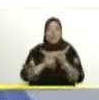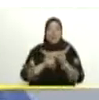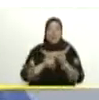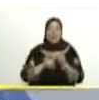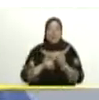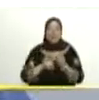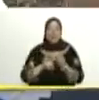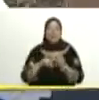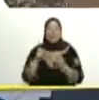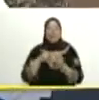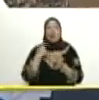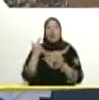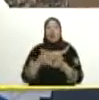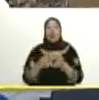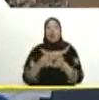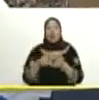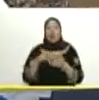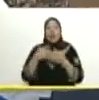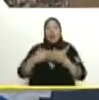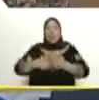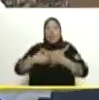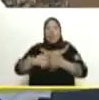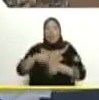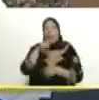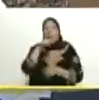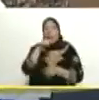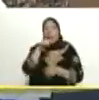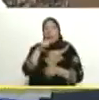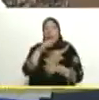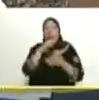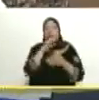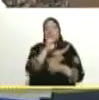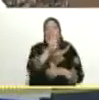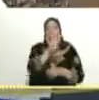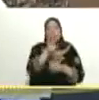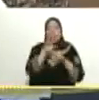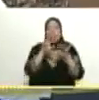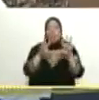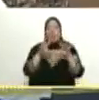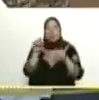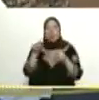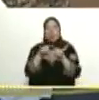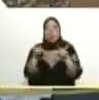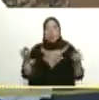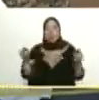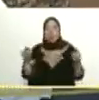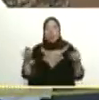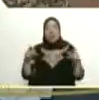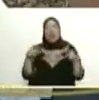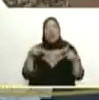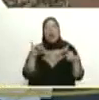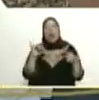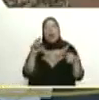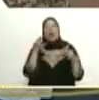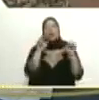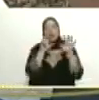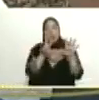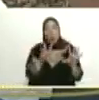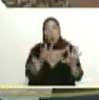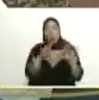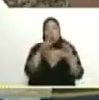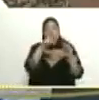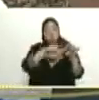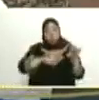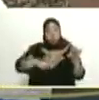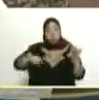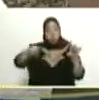Bueno, entonces ya Hidrocapital suministró 480 metros de tubería de 8 pulgadas, el